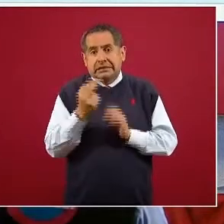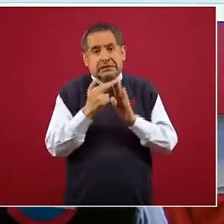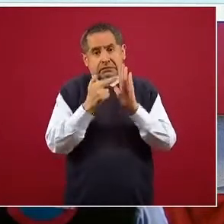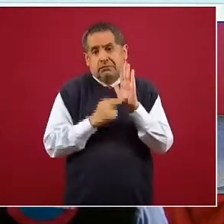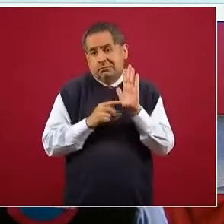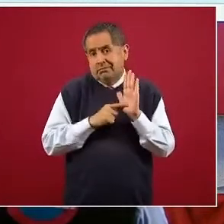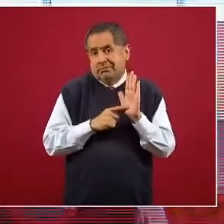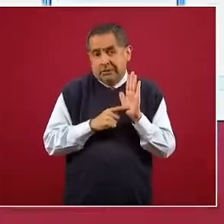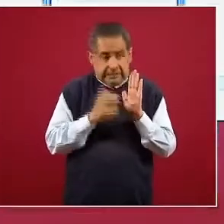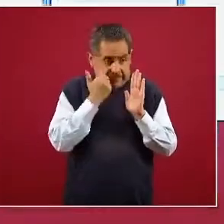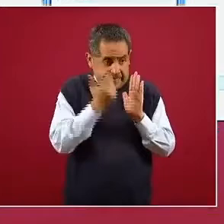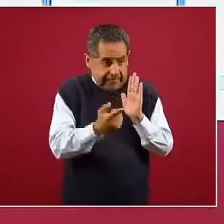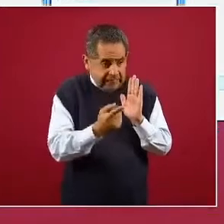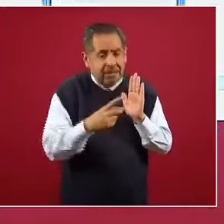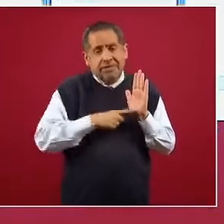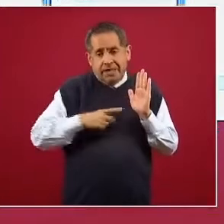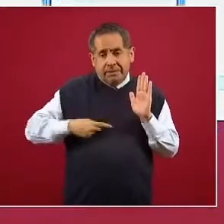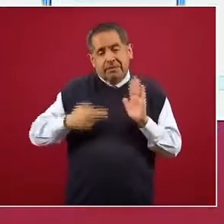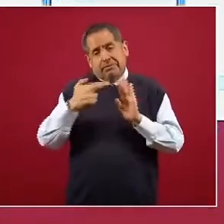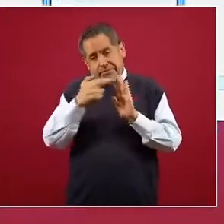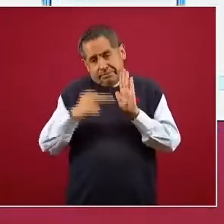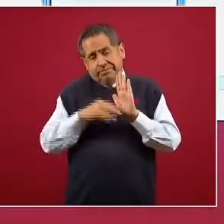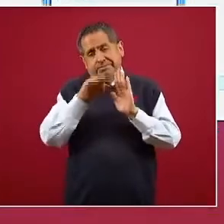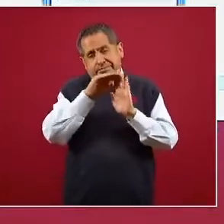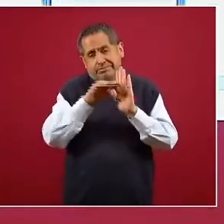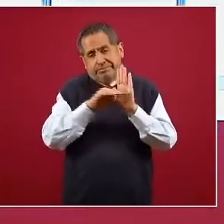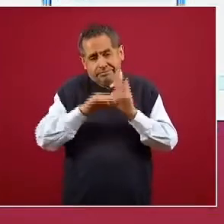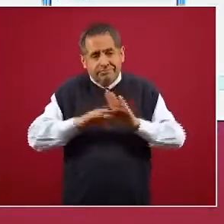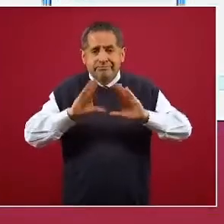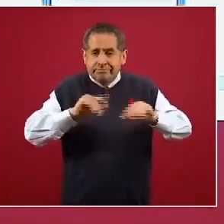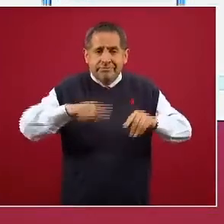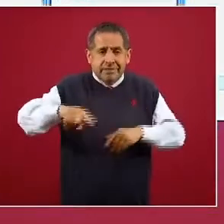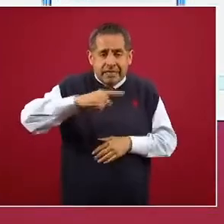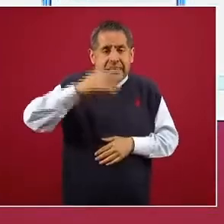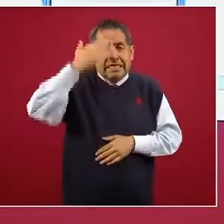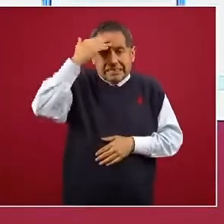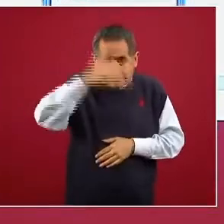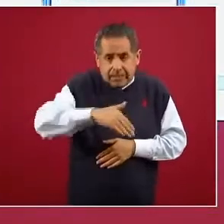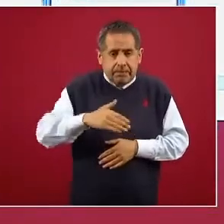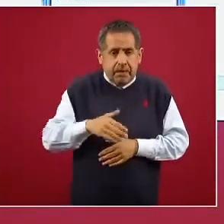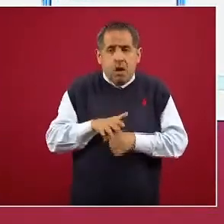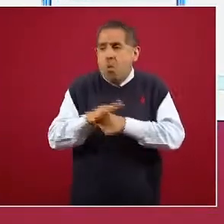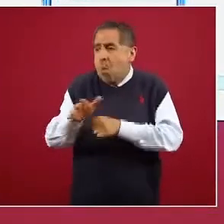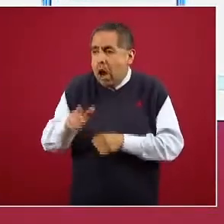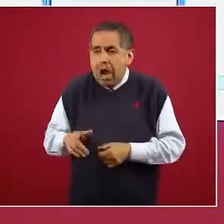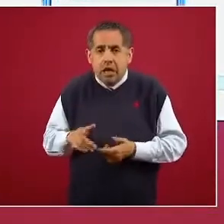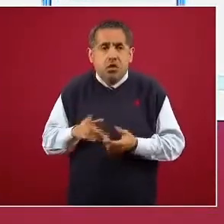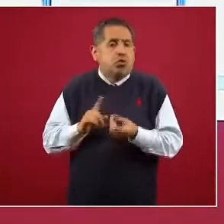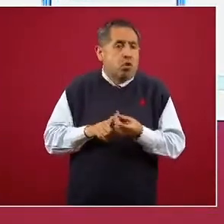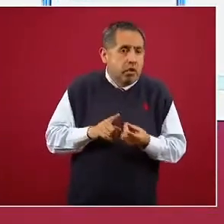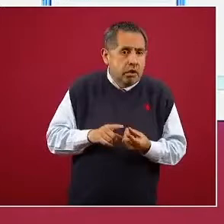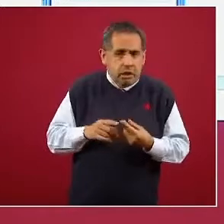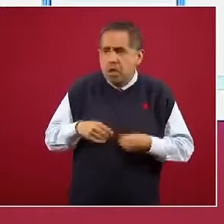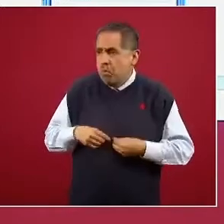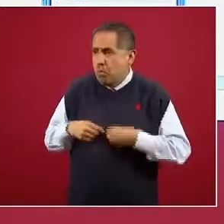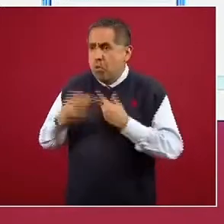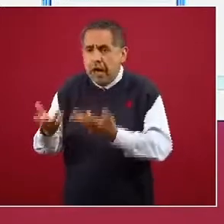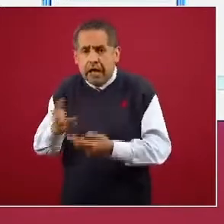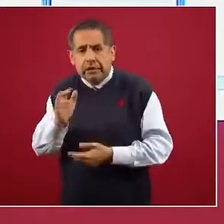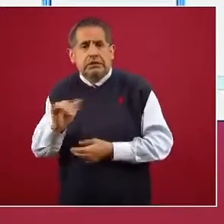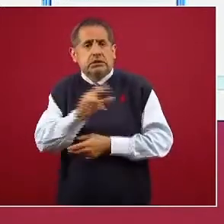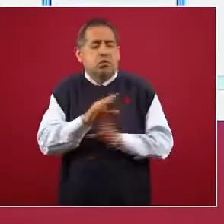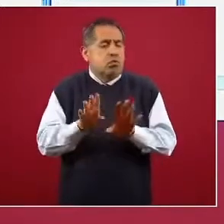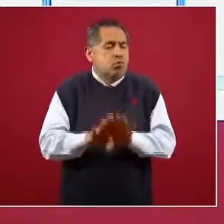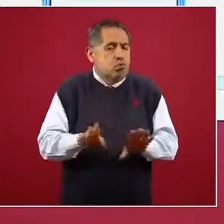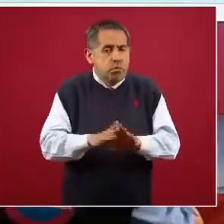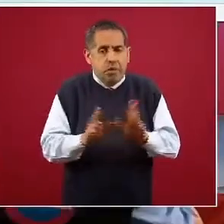donación. Tenemos que informar y alfabetizar a nuestra población en lo referente a estos requisitos. y